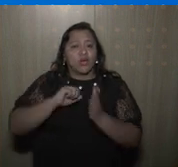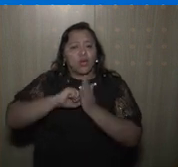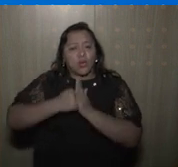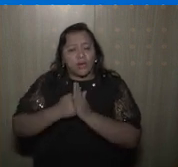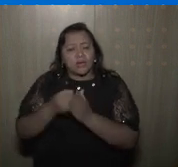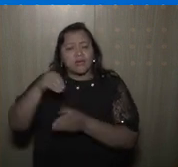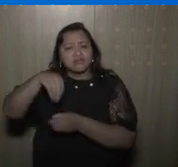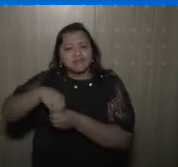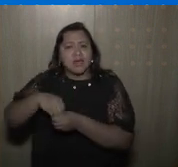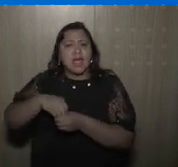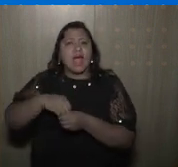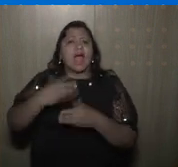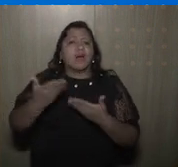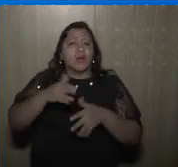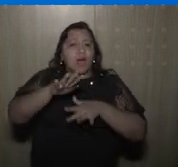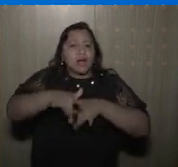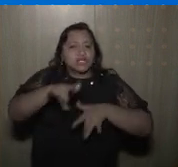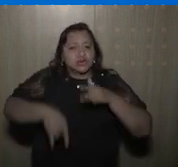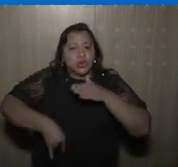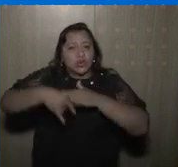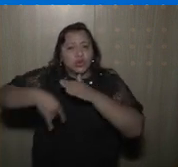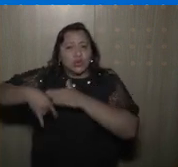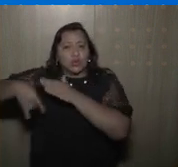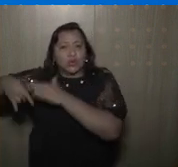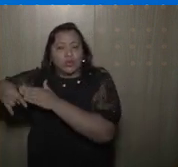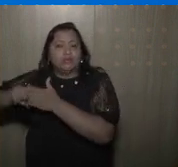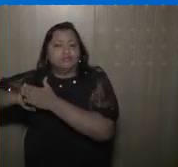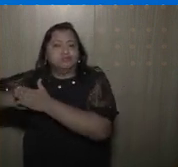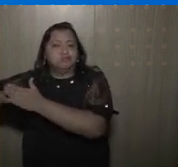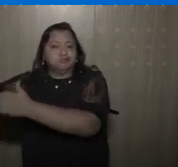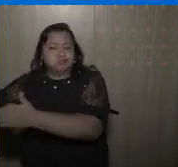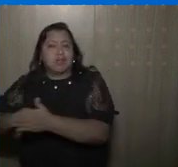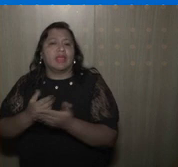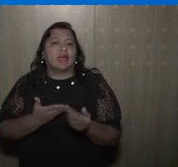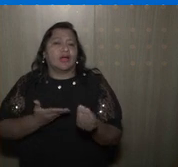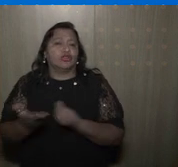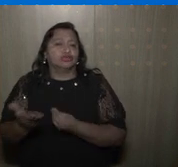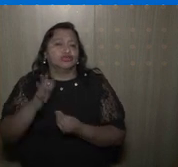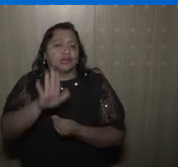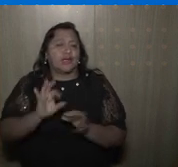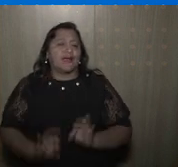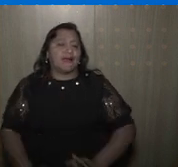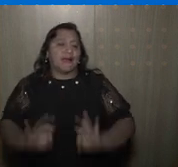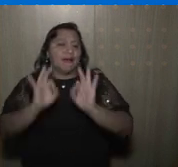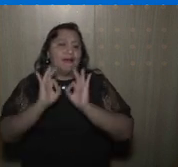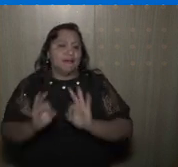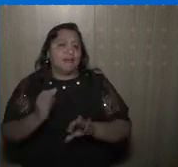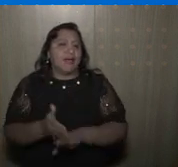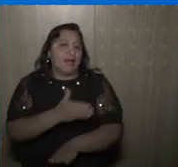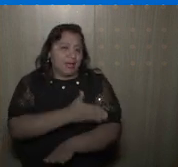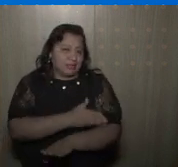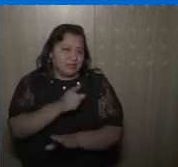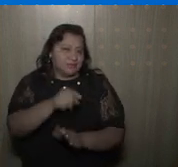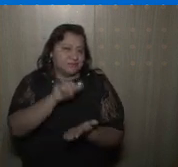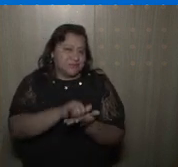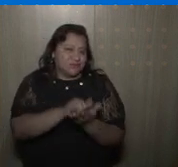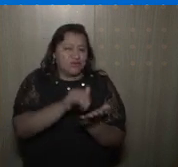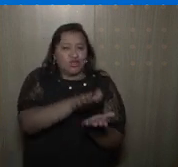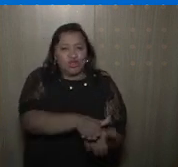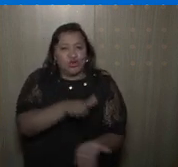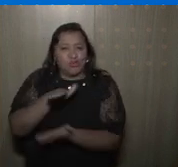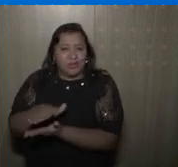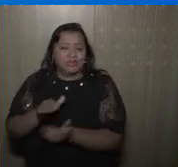los archivos que se organizan por cada una de las condiciones de calidad en armonía con lo descrito en el documento maestro.